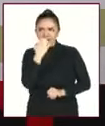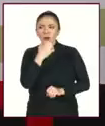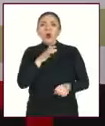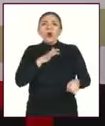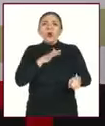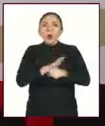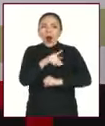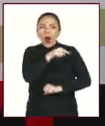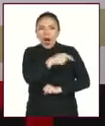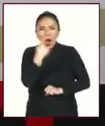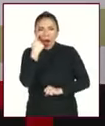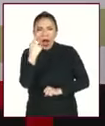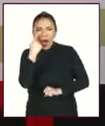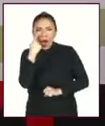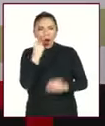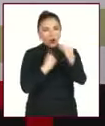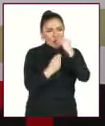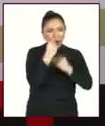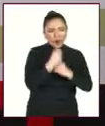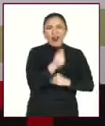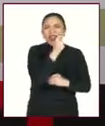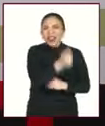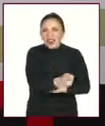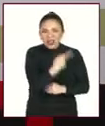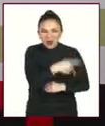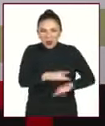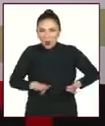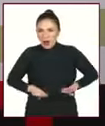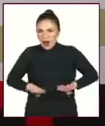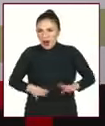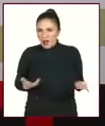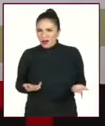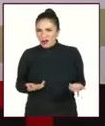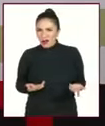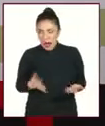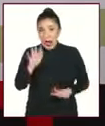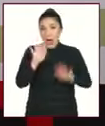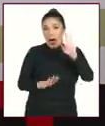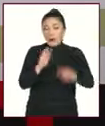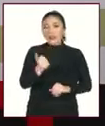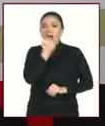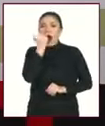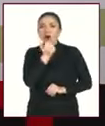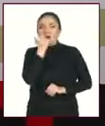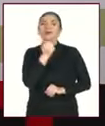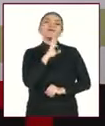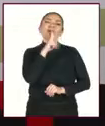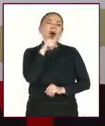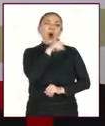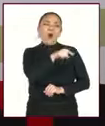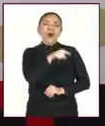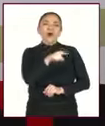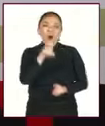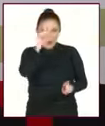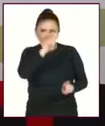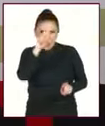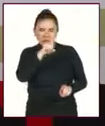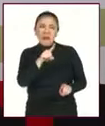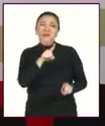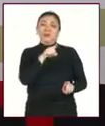que normalmente llevan los alumnos. Muchos alumnos es preferible recomendarle que